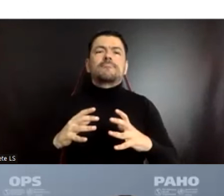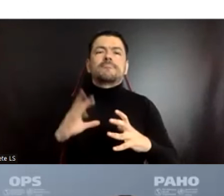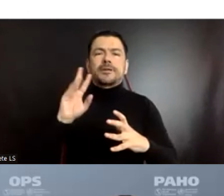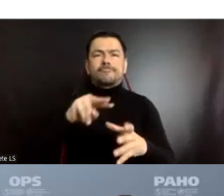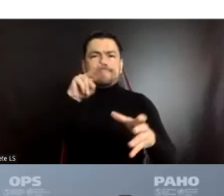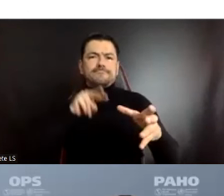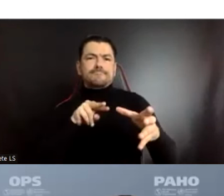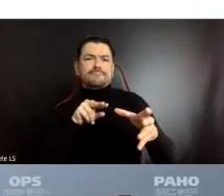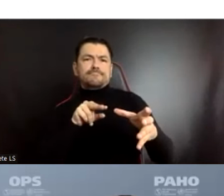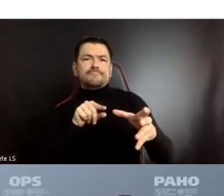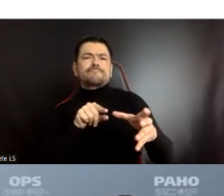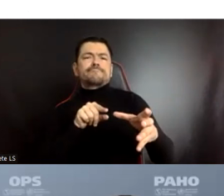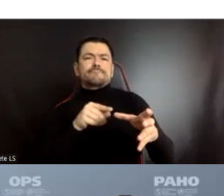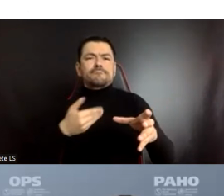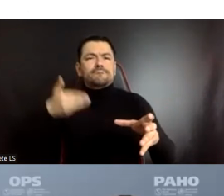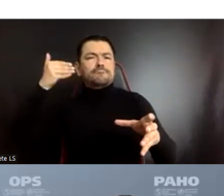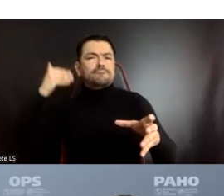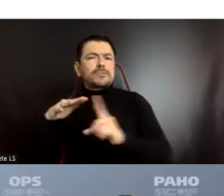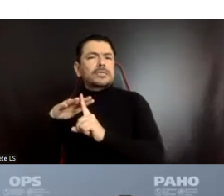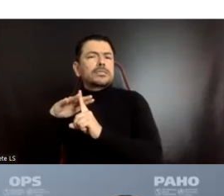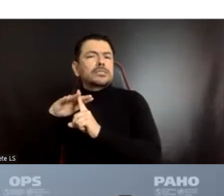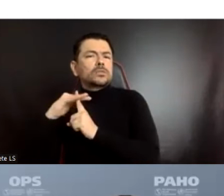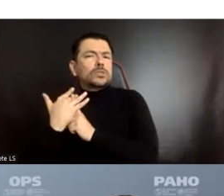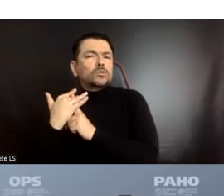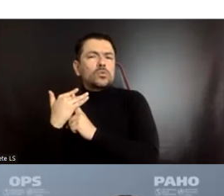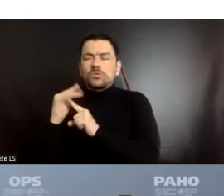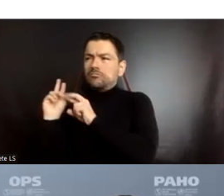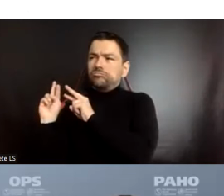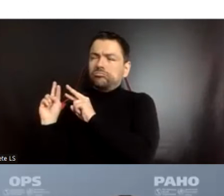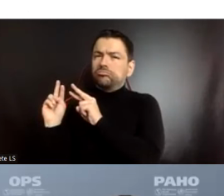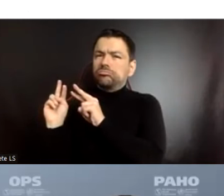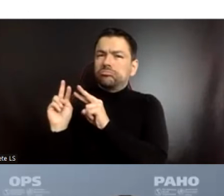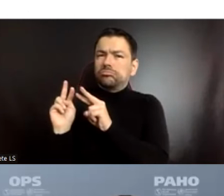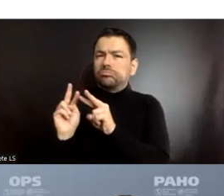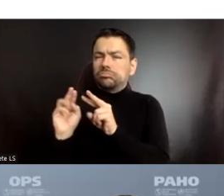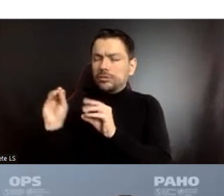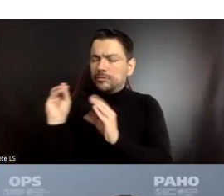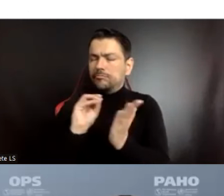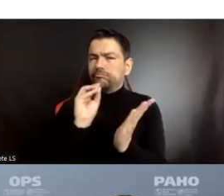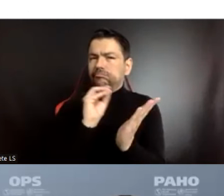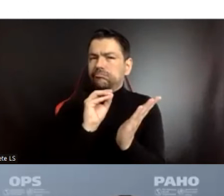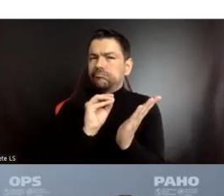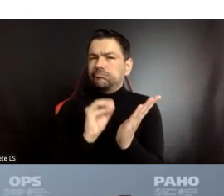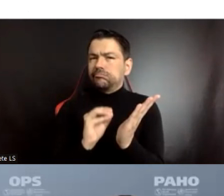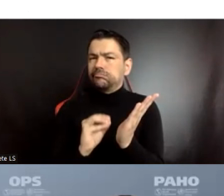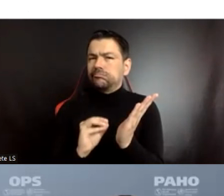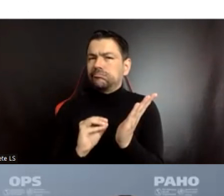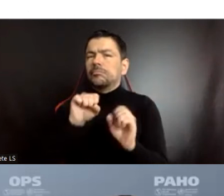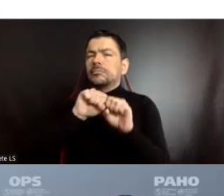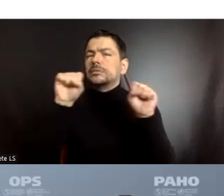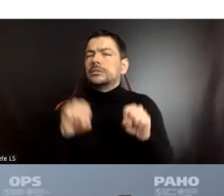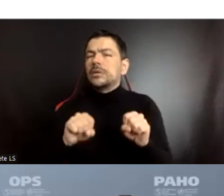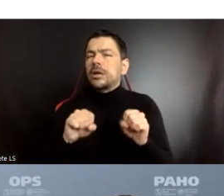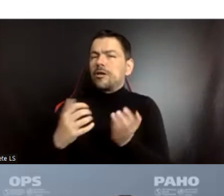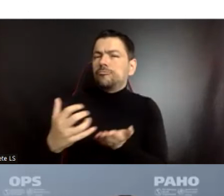la larga también es preguntarnos si podemos crear resiliencia en nuestro sistema. Bueno, la otra pregunta para